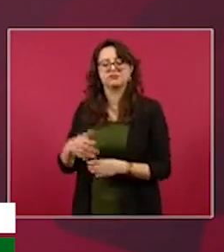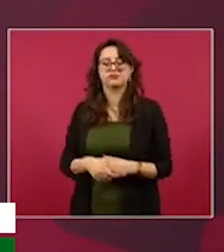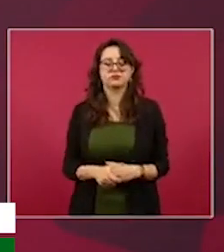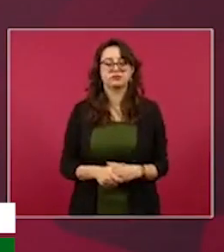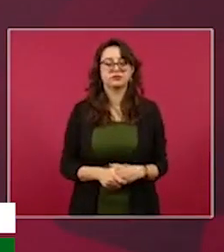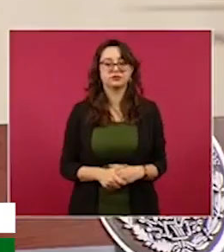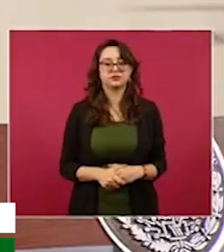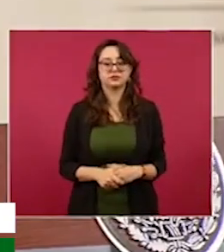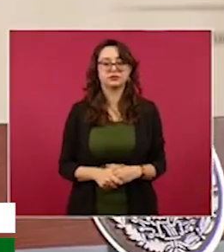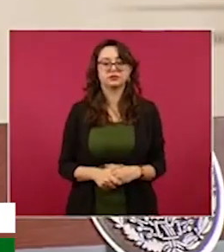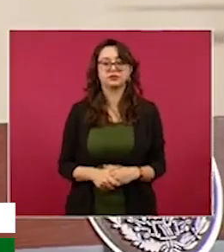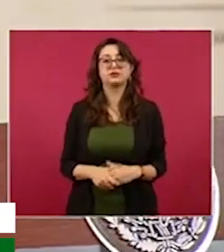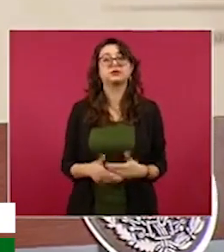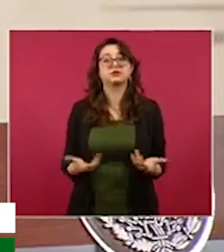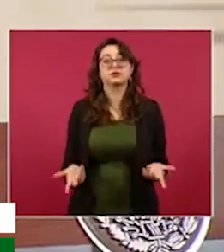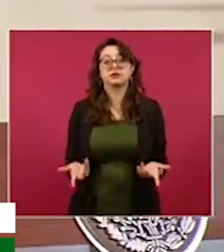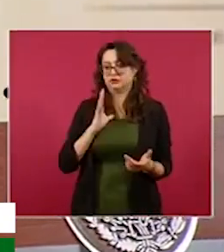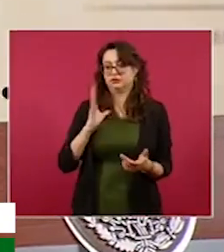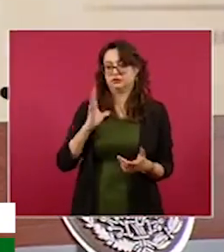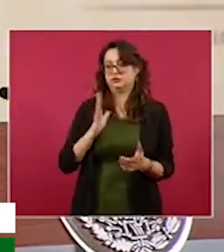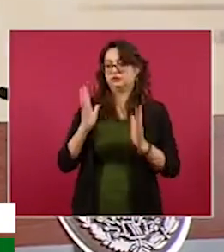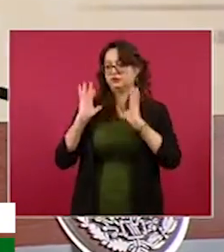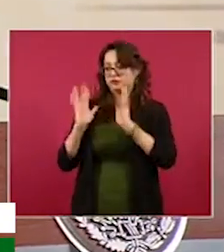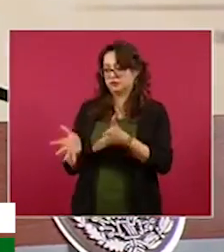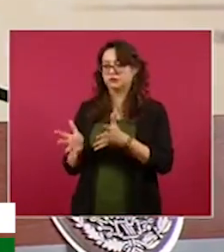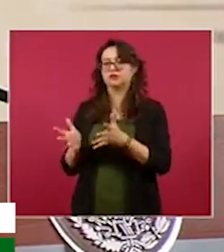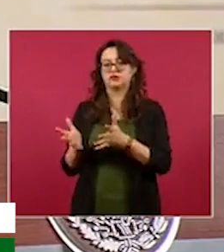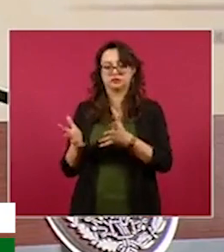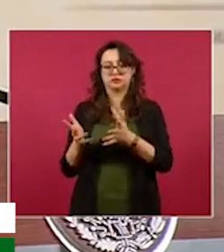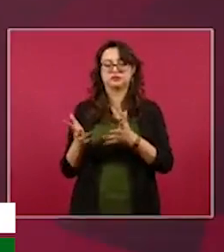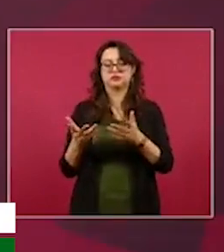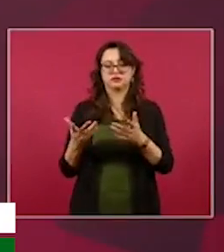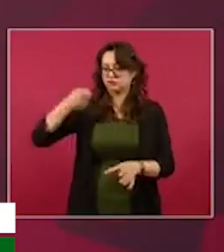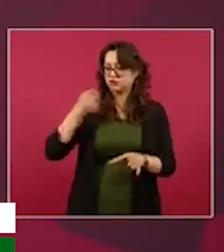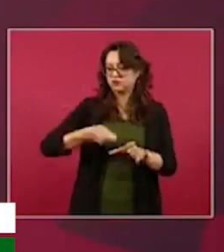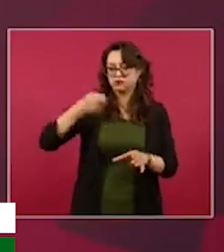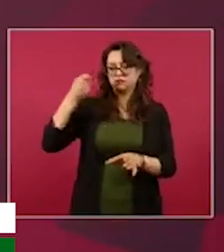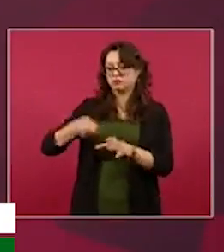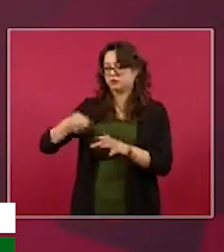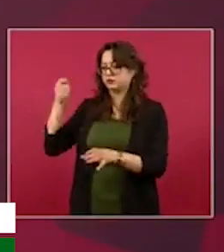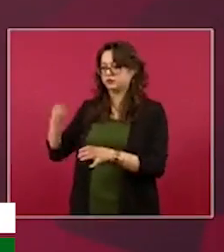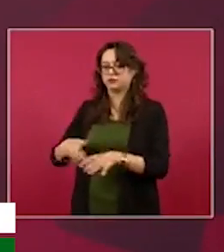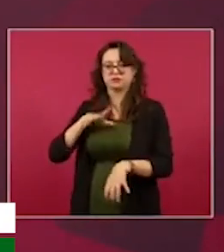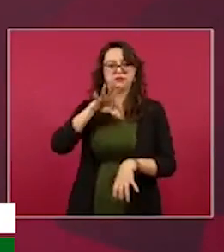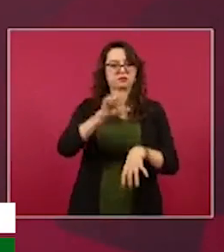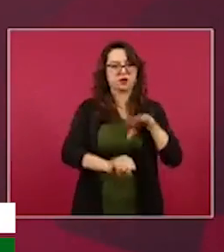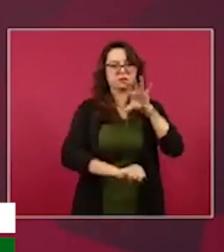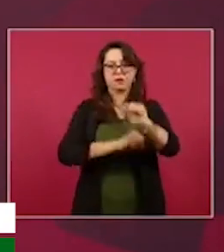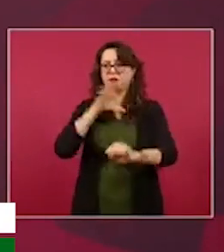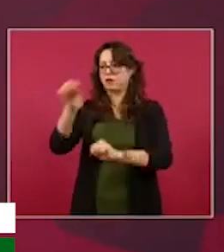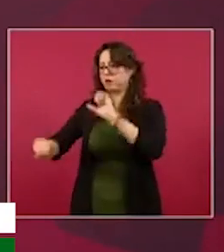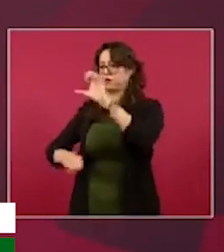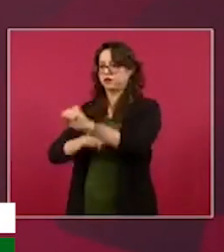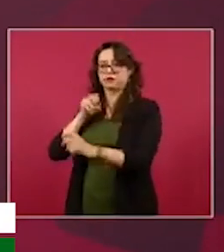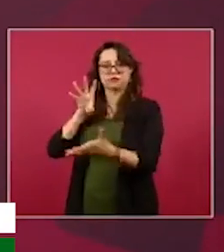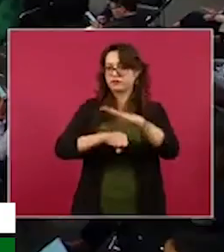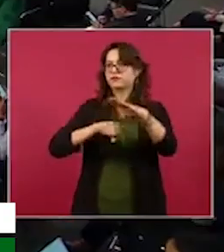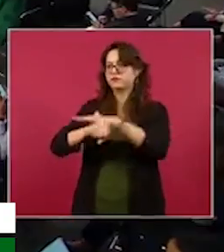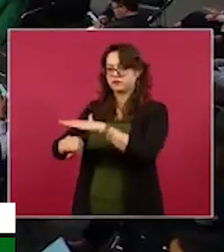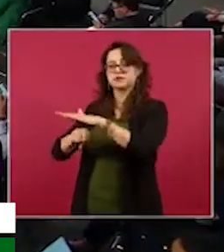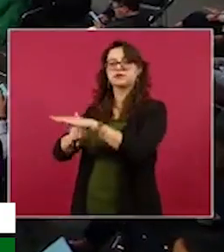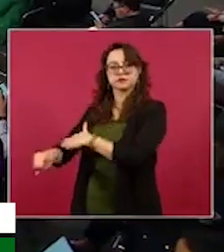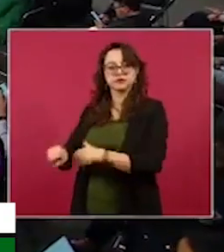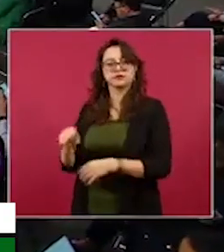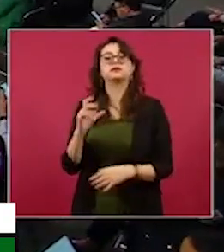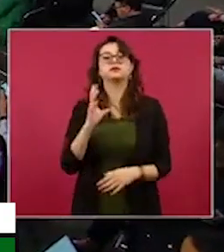ya hay dictadas órdenes de aprehensión y ya hay detenidos. Y vamos a aclarar también, es más, a